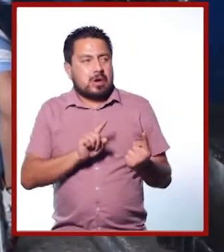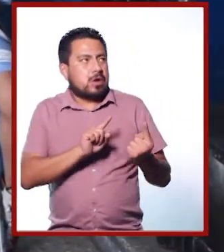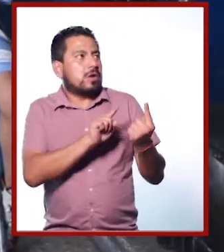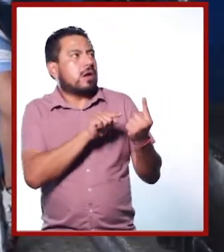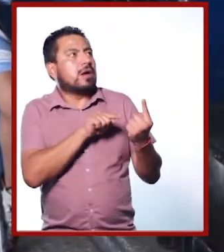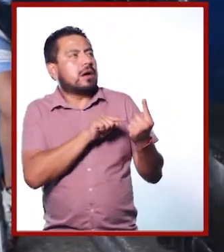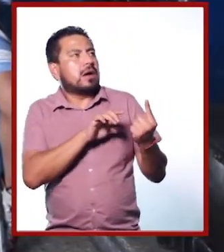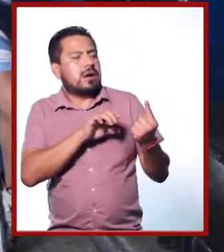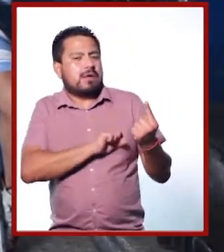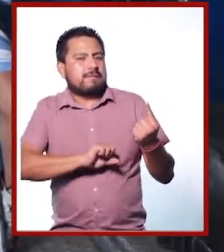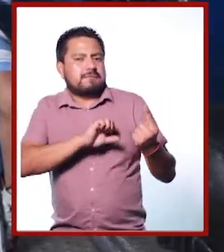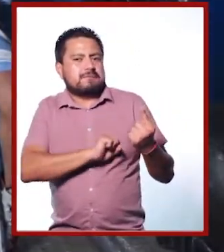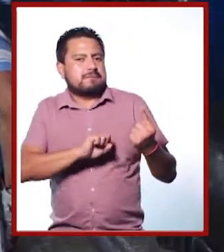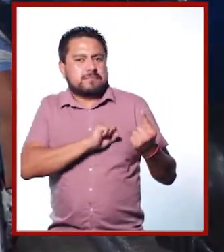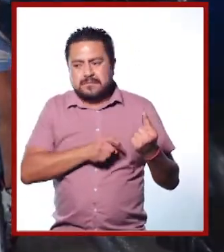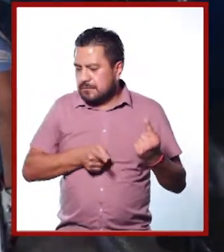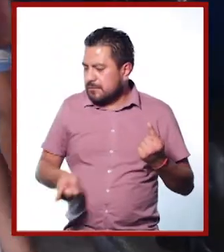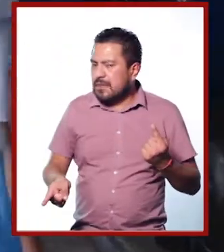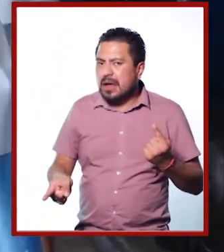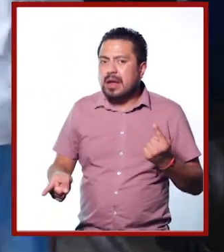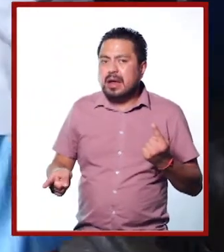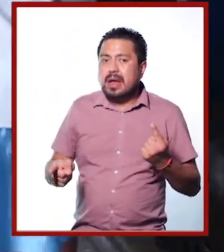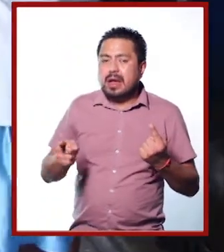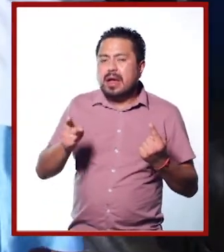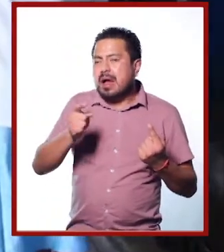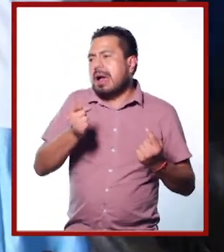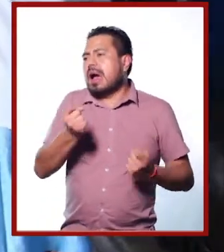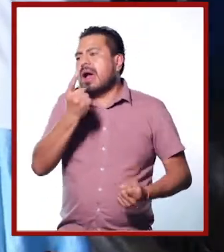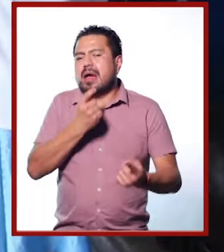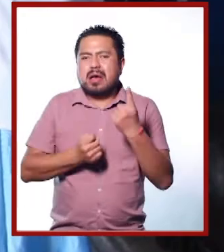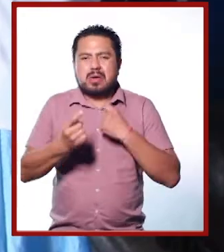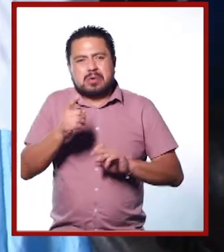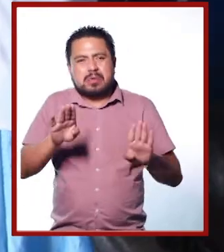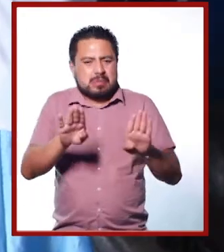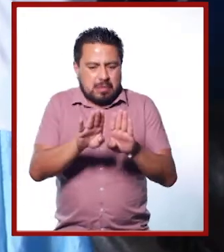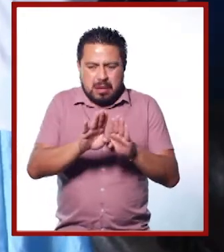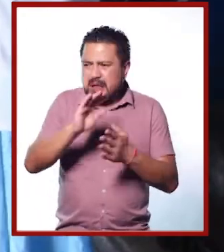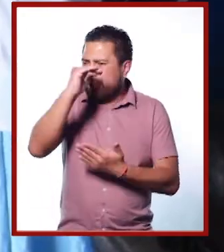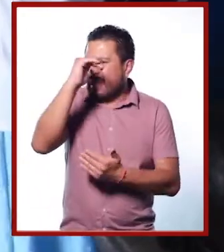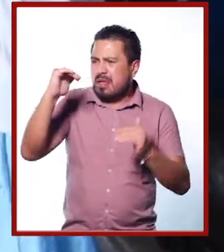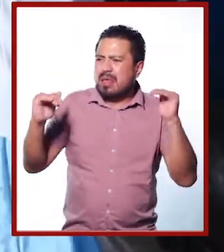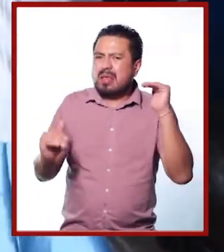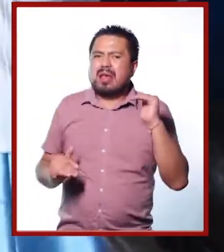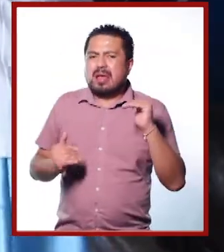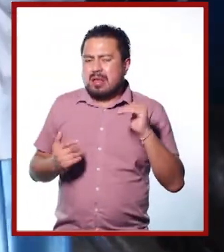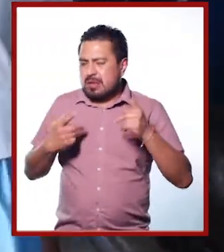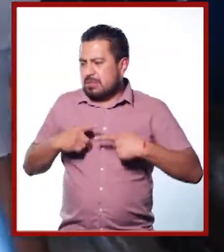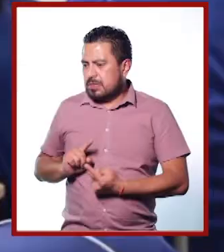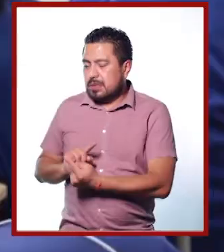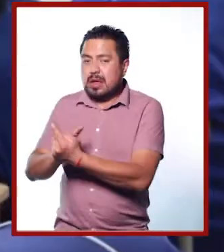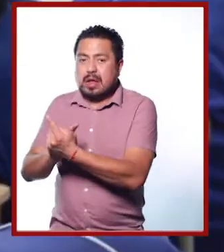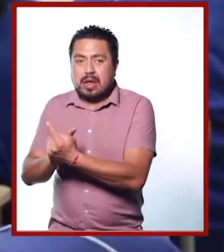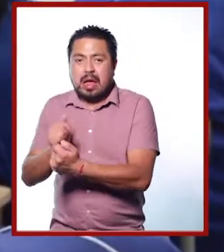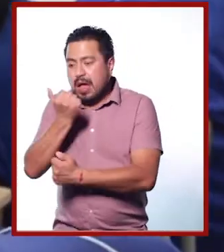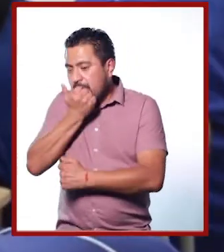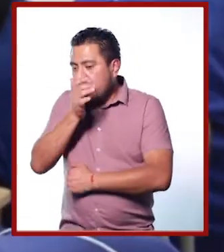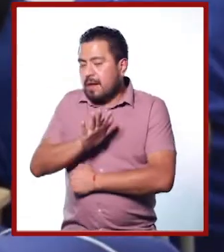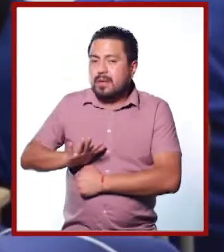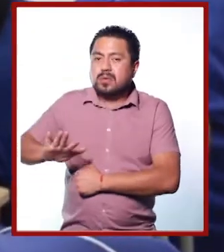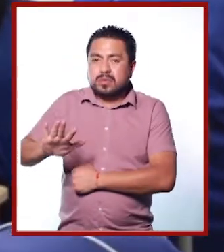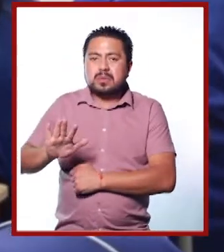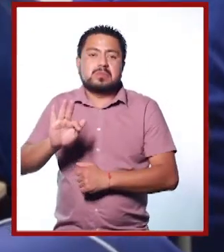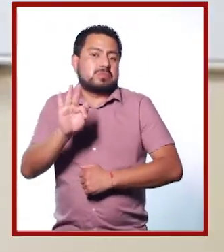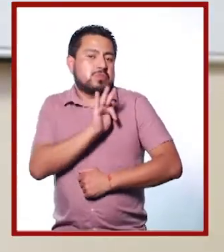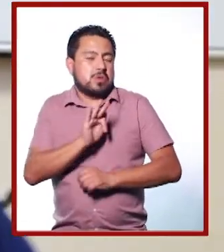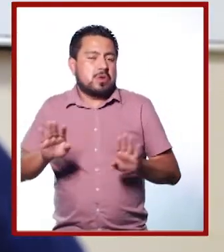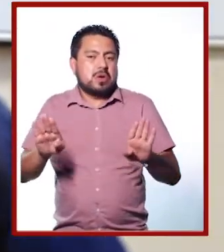profesores, que tengan favoritismos, que tengan alguna especie de menosprecio por alguno o algunos de sus